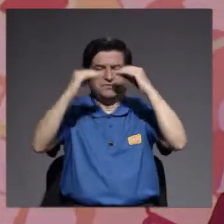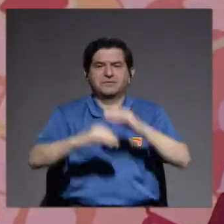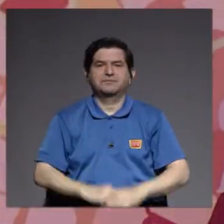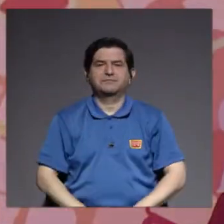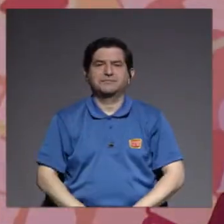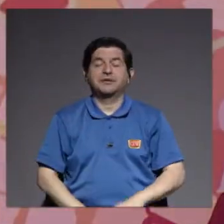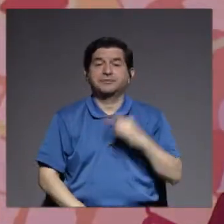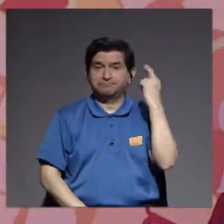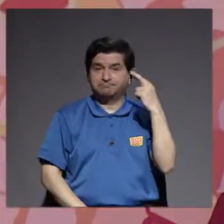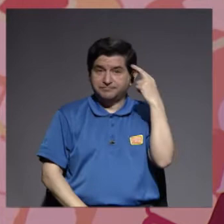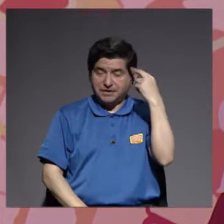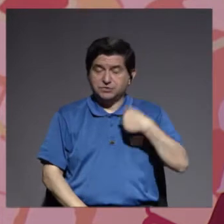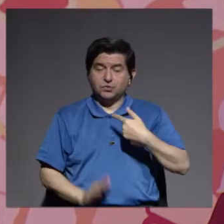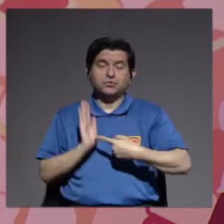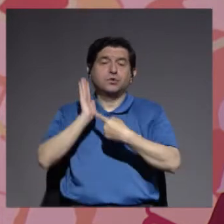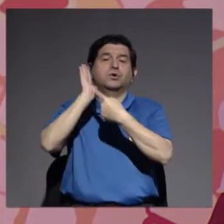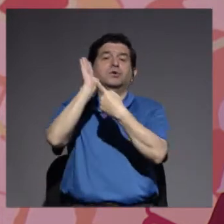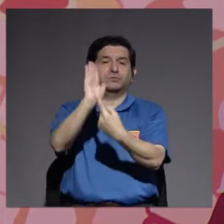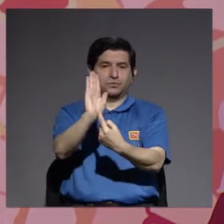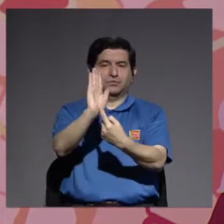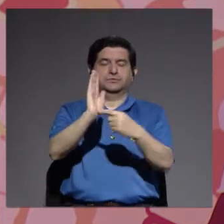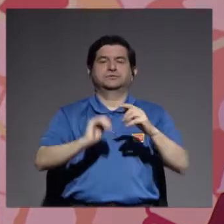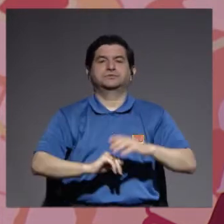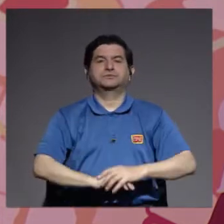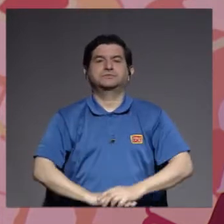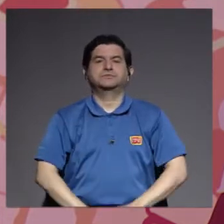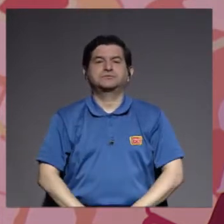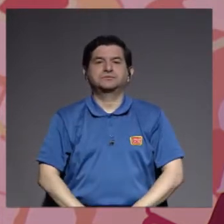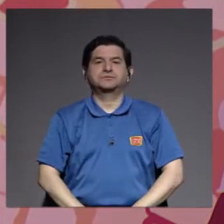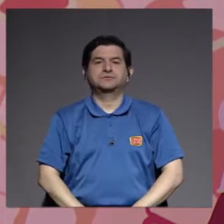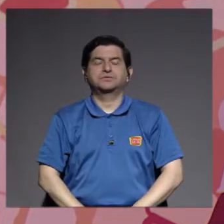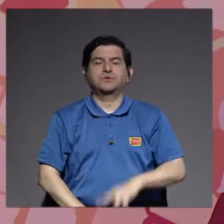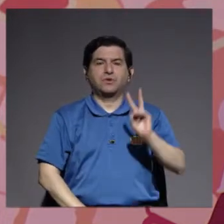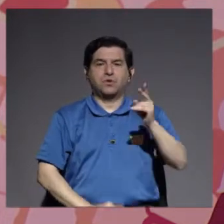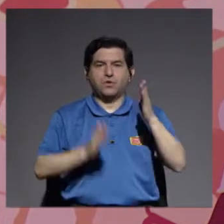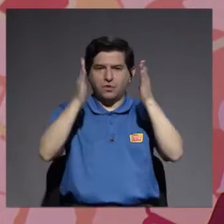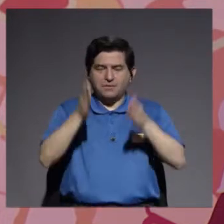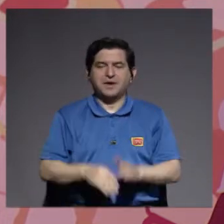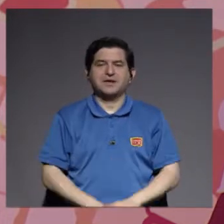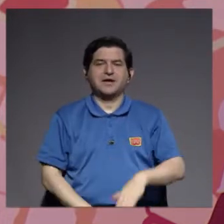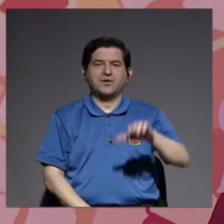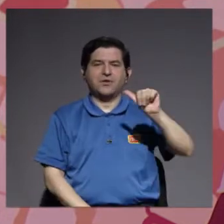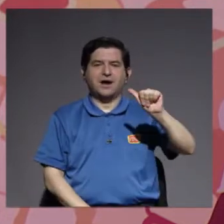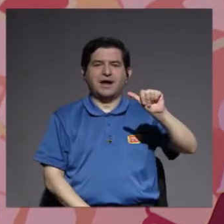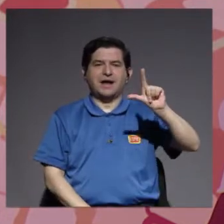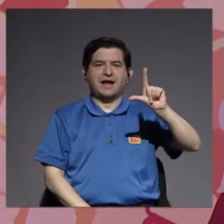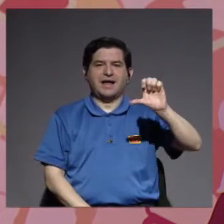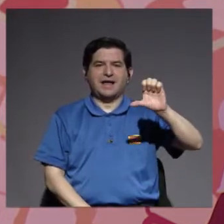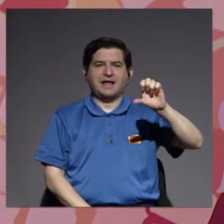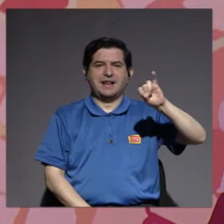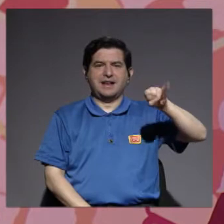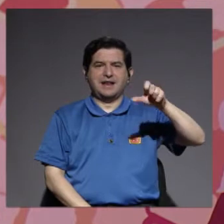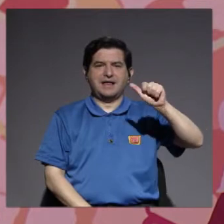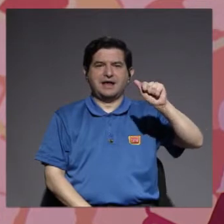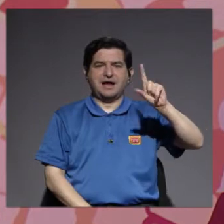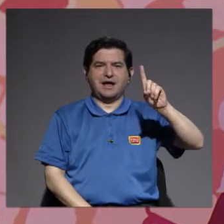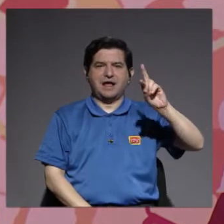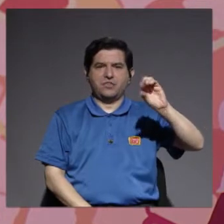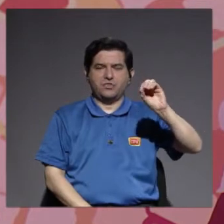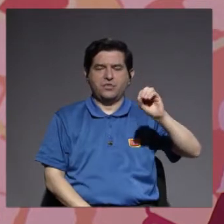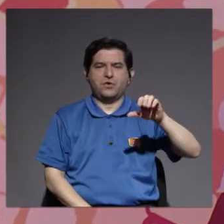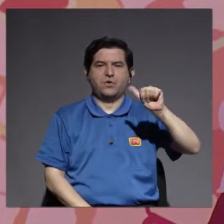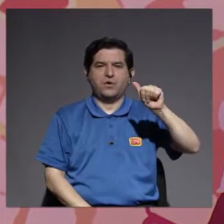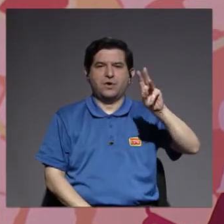y para eso quiero presentarles a nuestro compañero Alejandro Amador. En la primera parte,